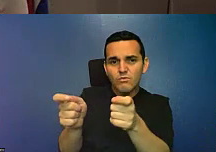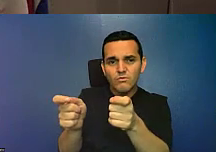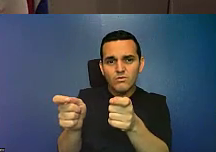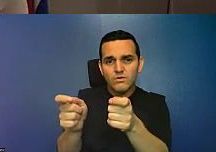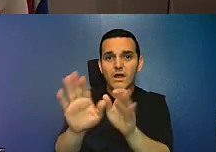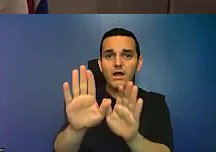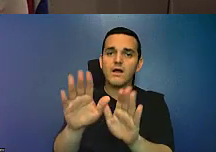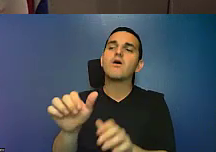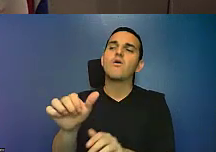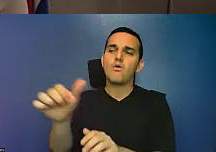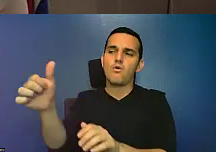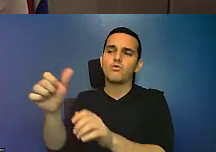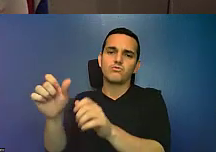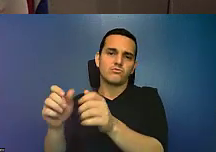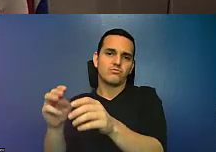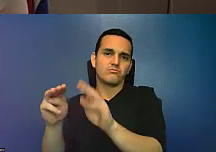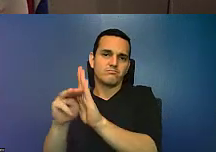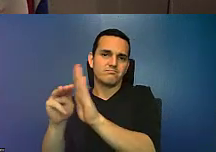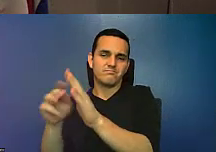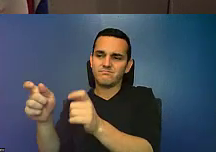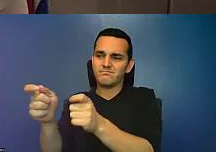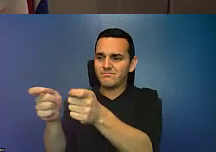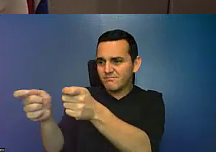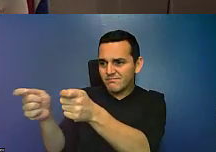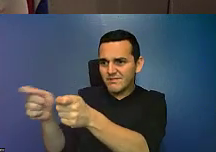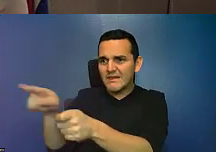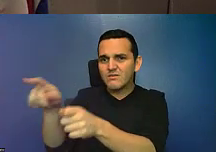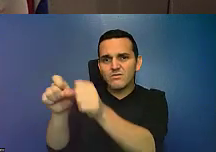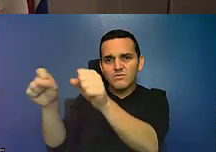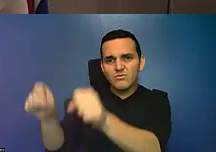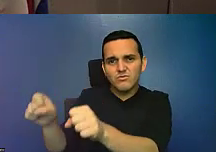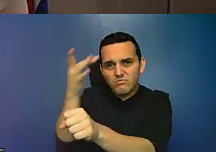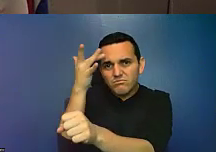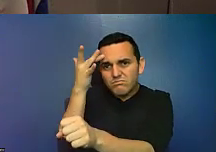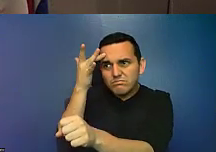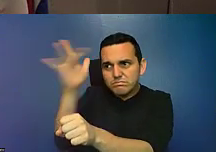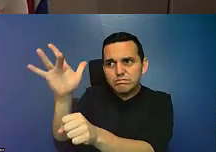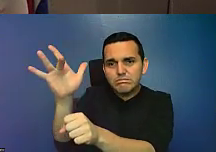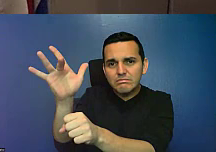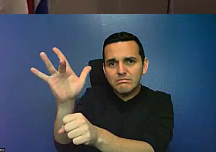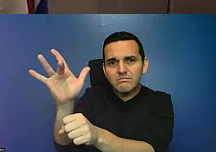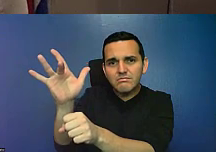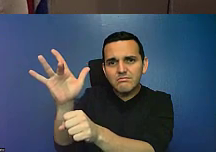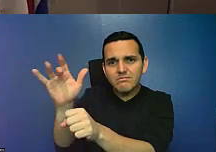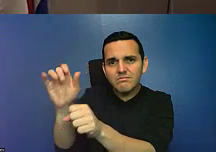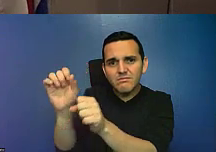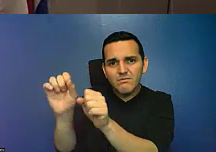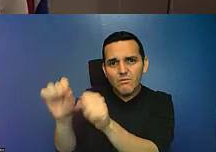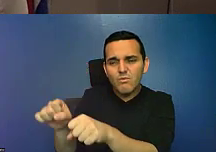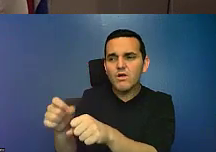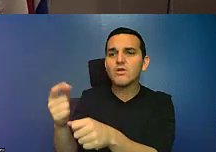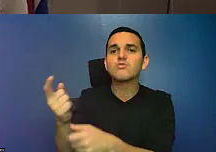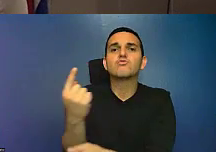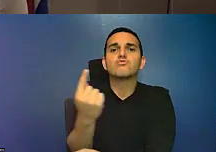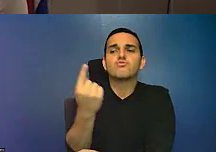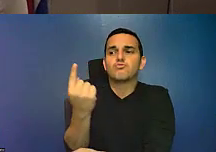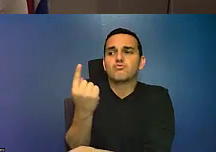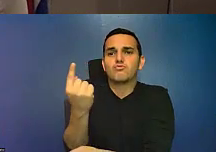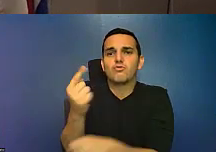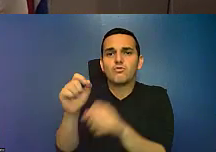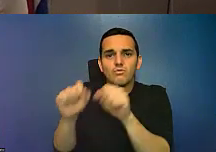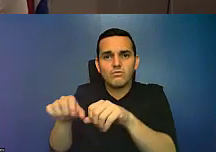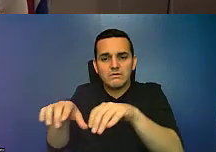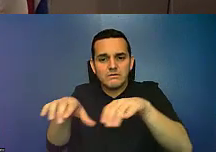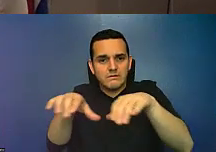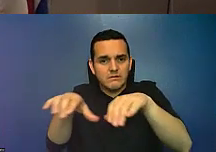de control. Esos sistemas de control son sistemas inteligentes que son control automático que actúan ante